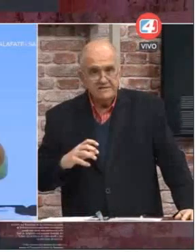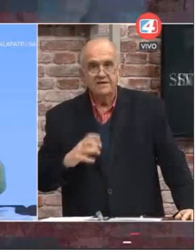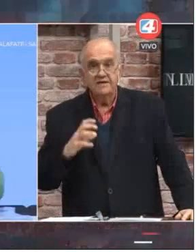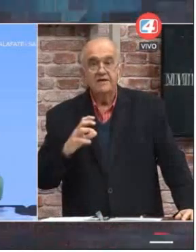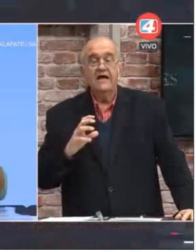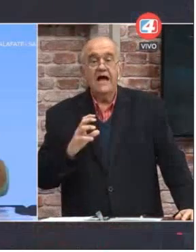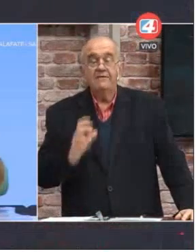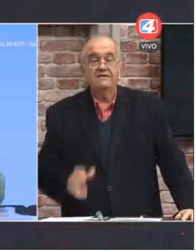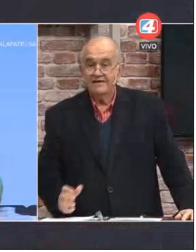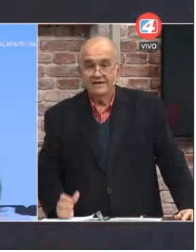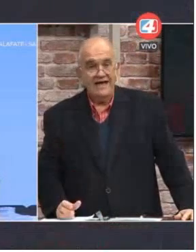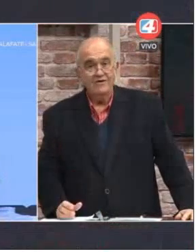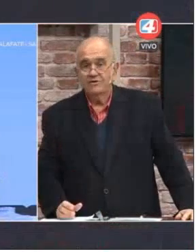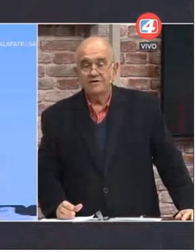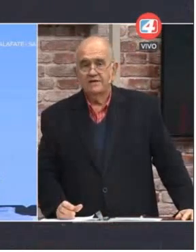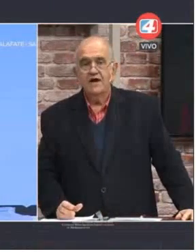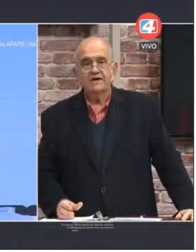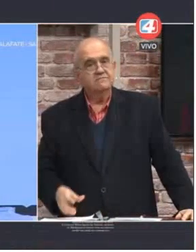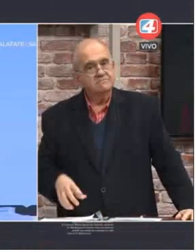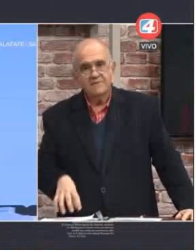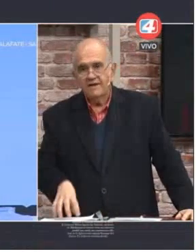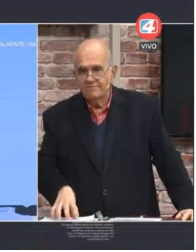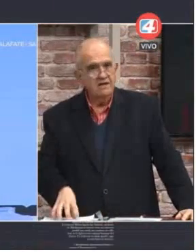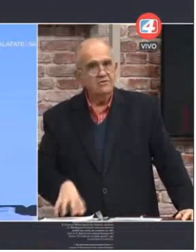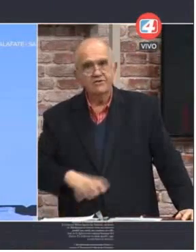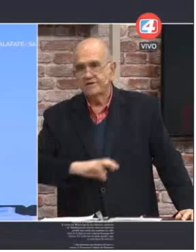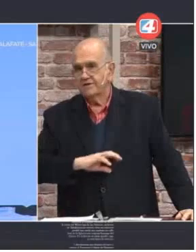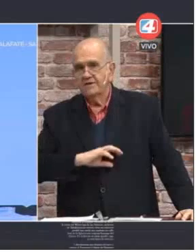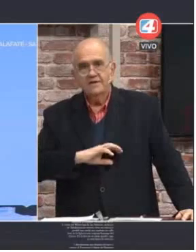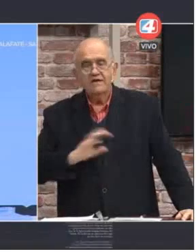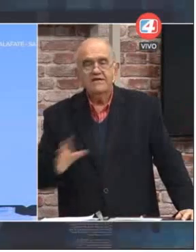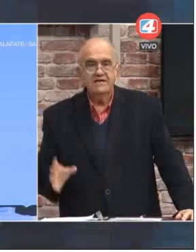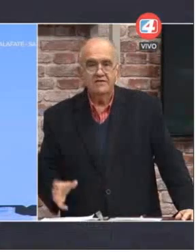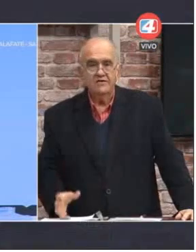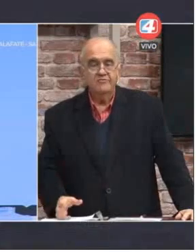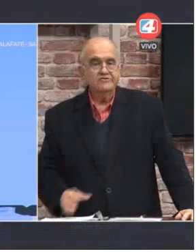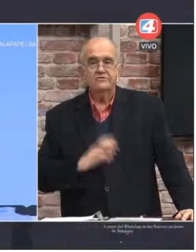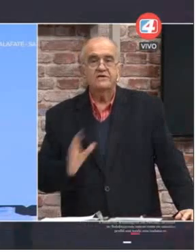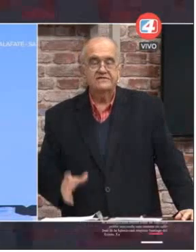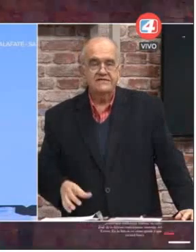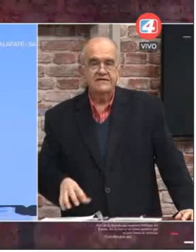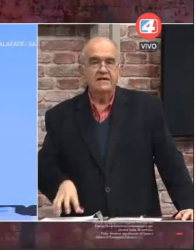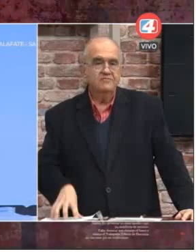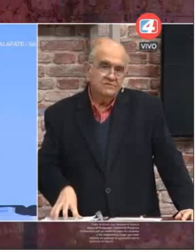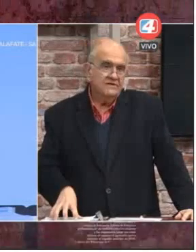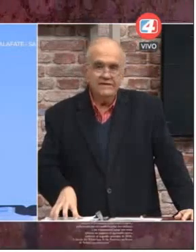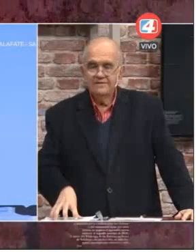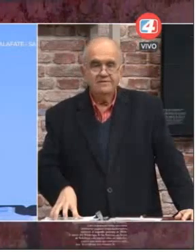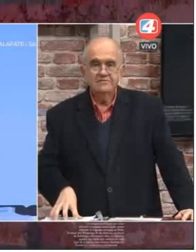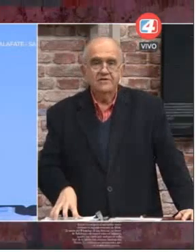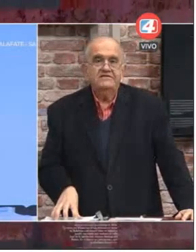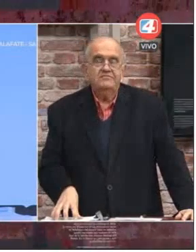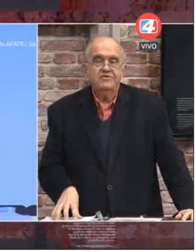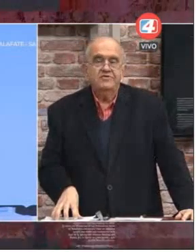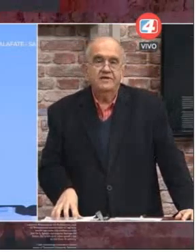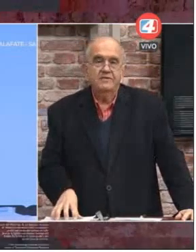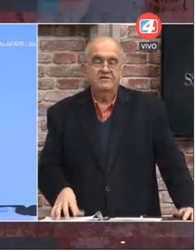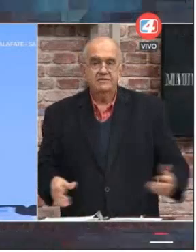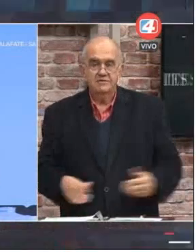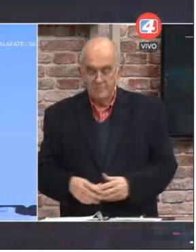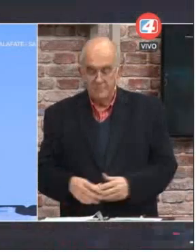necesidad de avanzar a lo que de lugar cambiar la corte cualquiera de los proyectos que sea bueno si usted dice